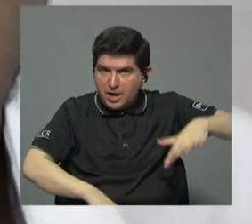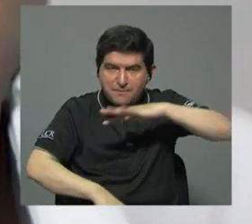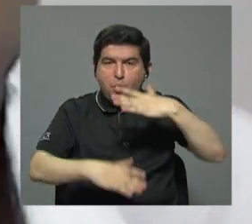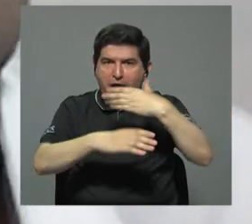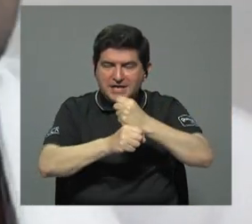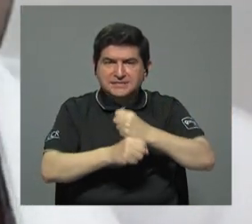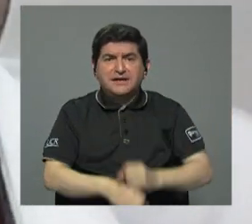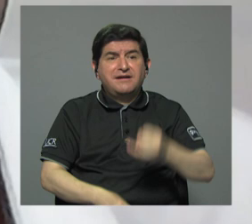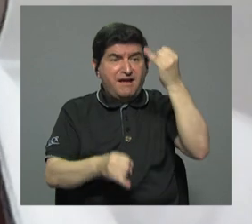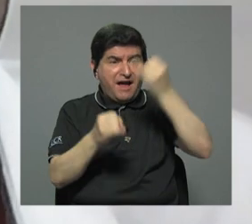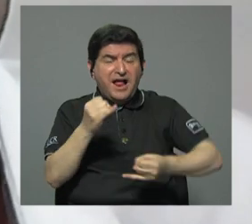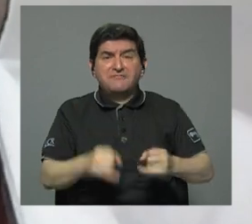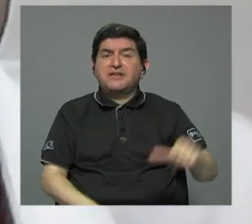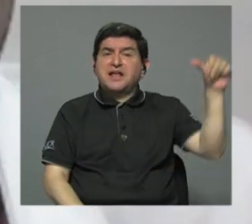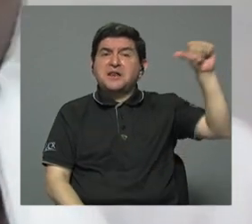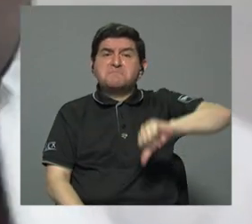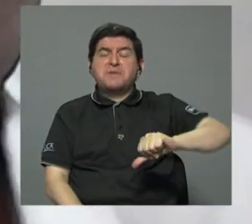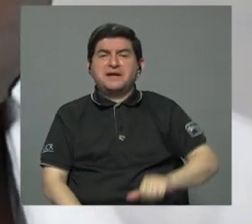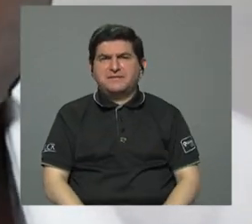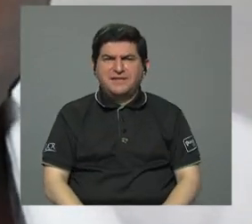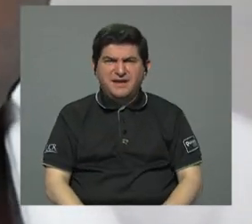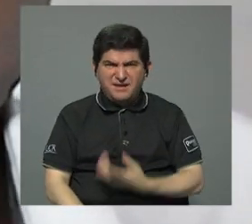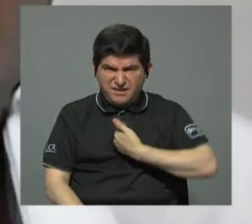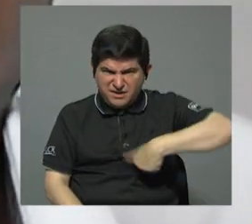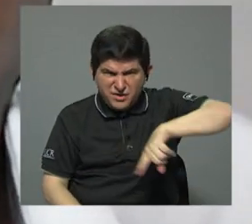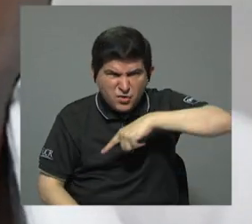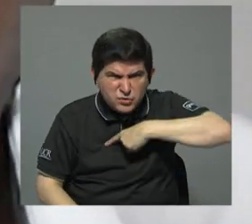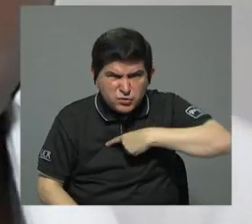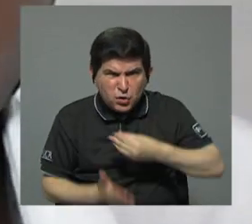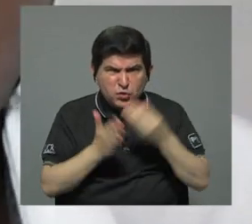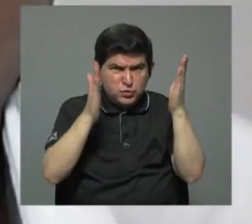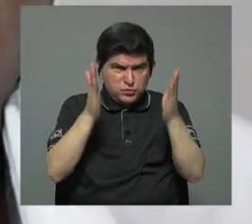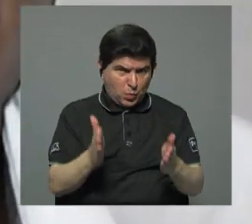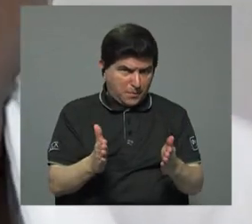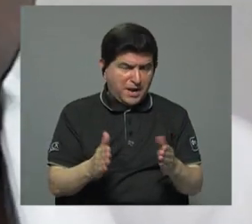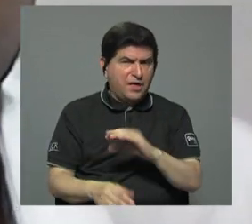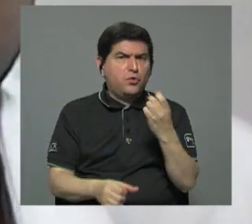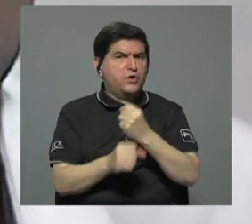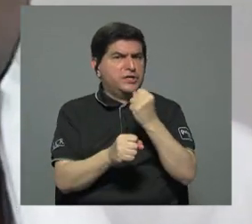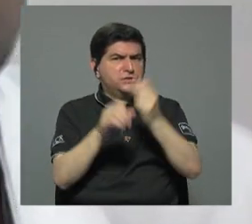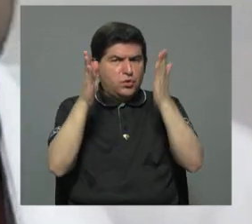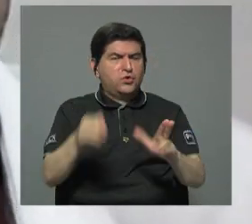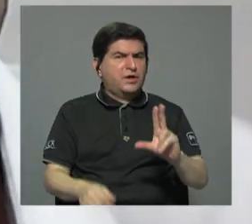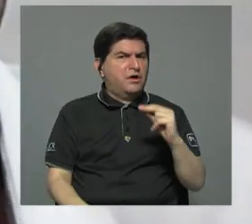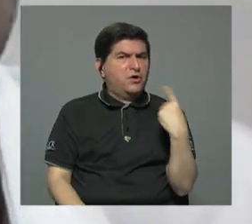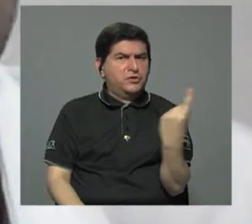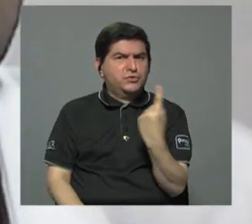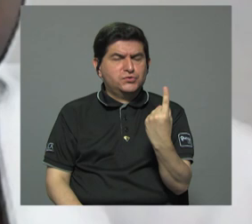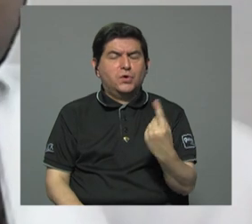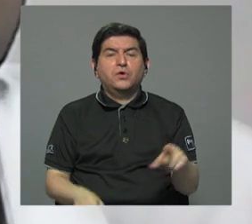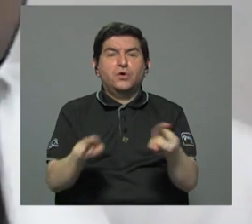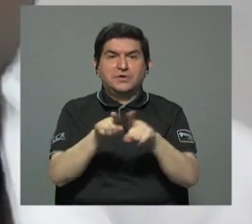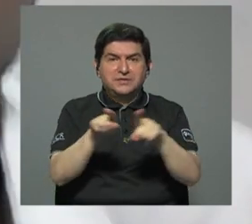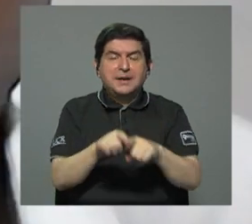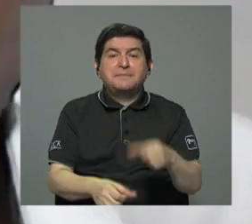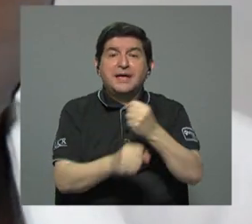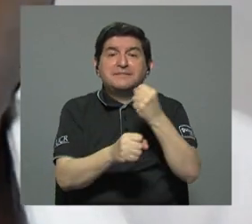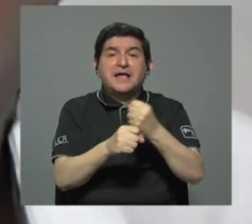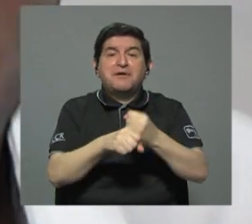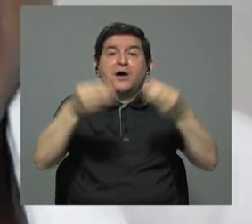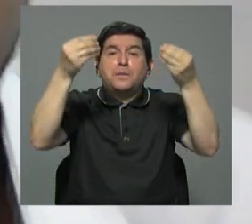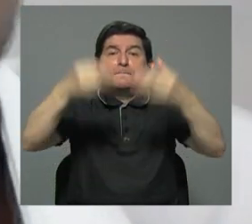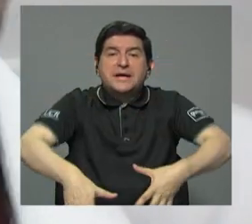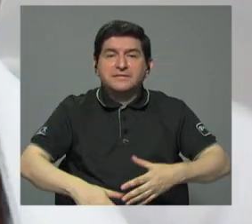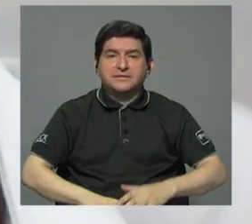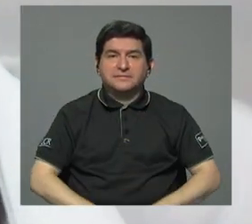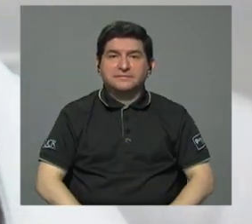final los que vamos a perder no solo somos nosotros, los consumidores y los trabajadores, sino que también se va a perder lo que es el empleo. Porque